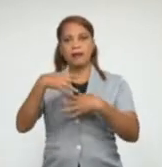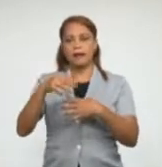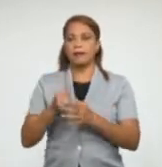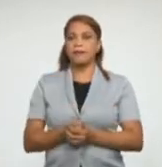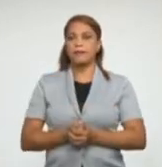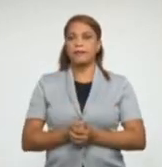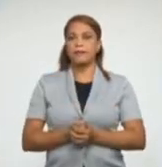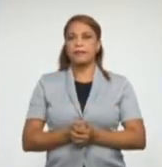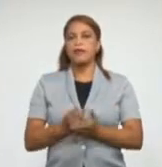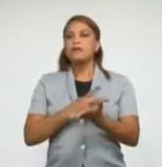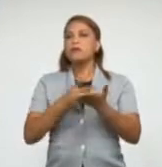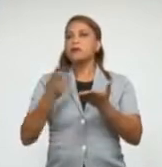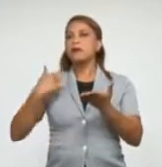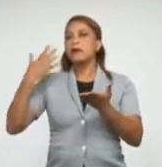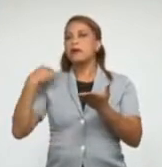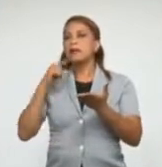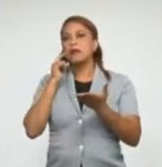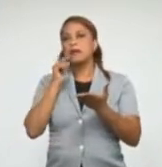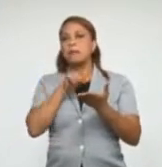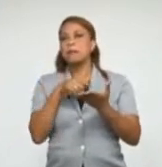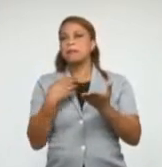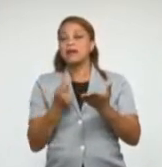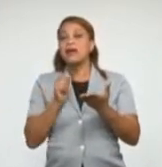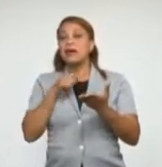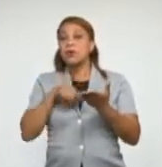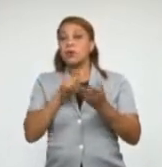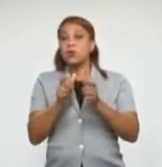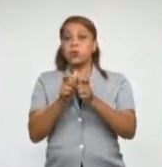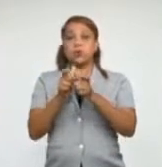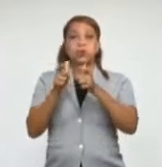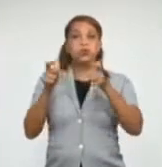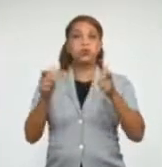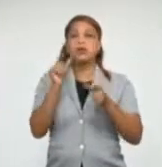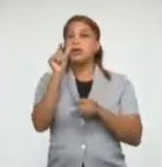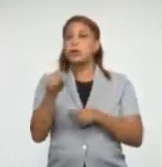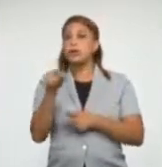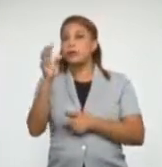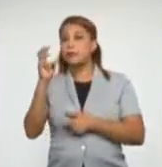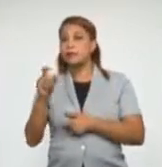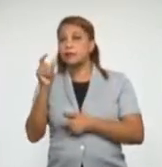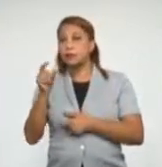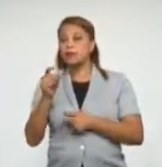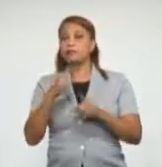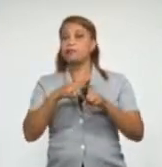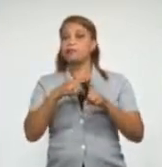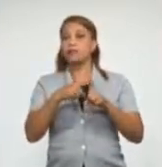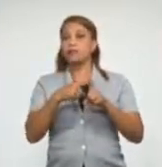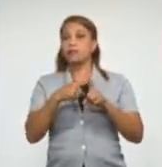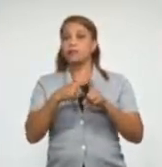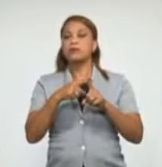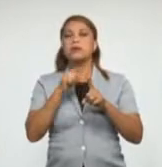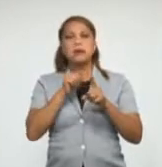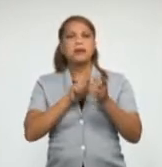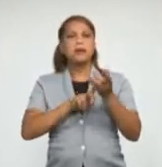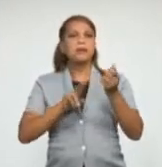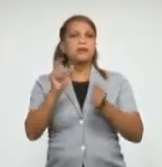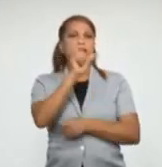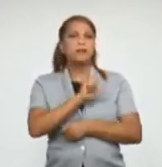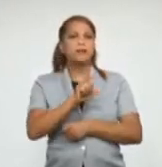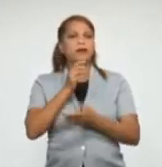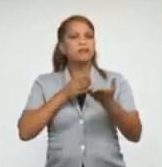días marcan una peligrosa tendencia al aumento en el número de contagiados de COVID-19 en esta provincia, donde se mantienen ingresadas